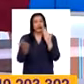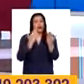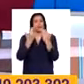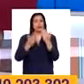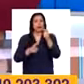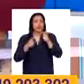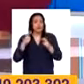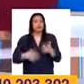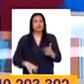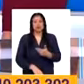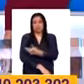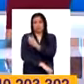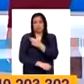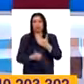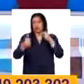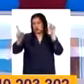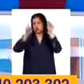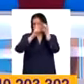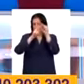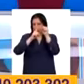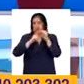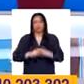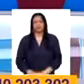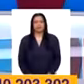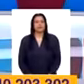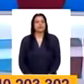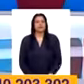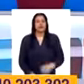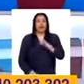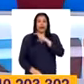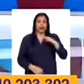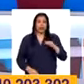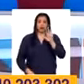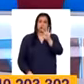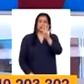población vacunable o del objetivo de vacunación. Callao con